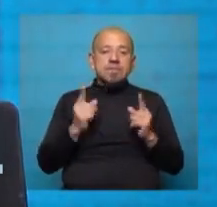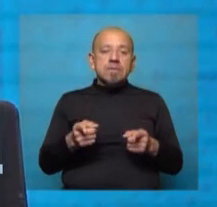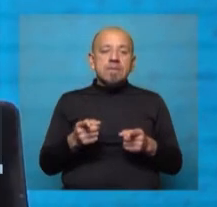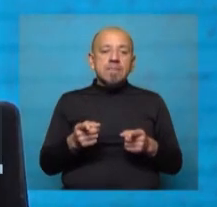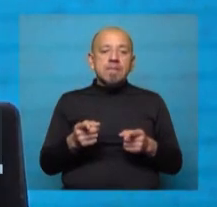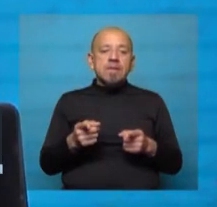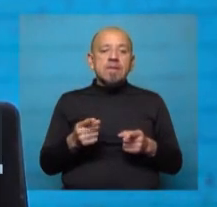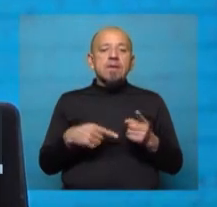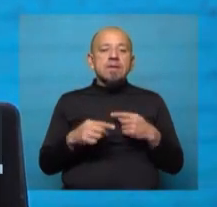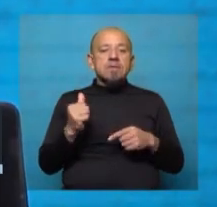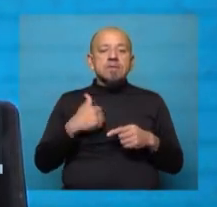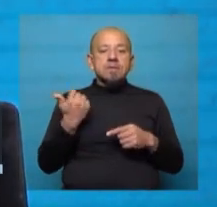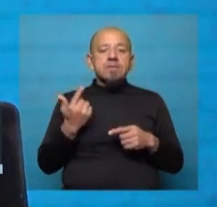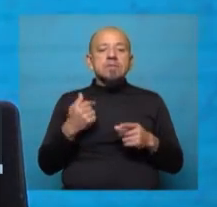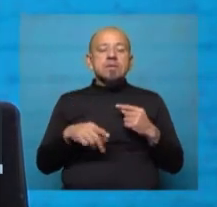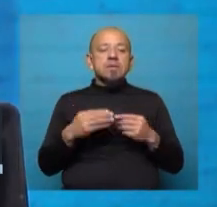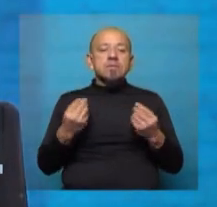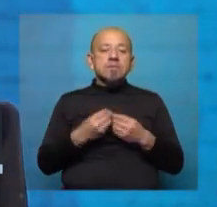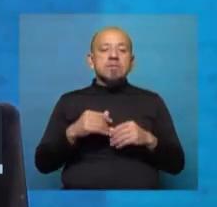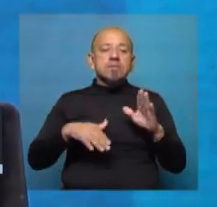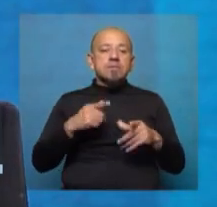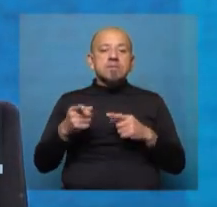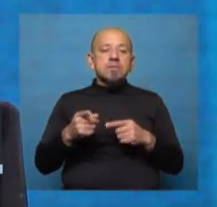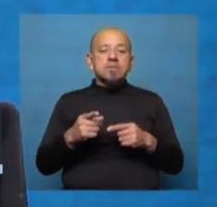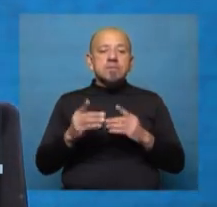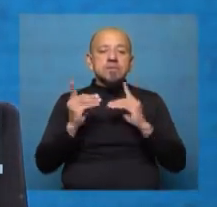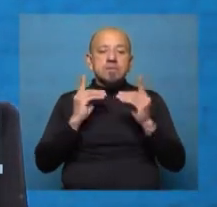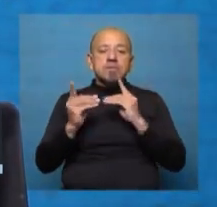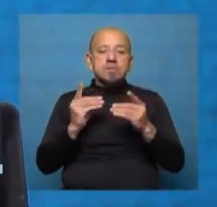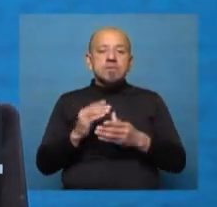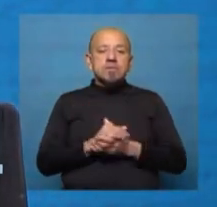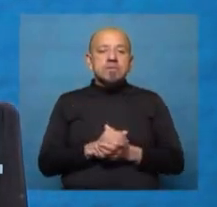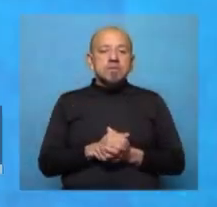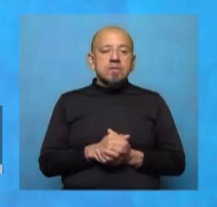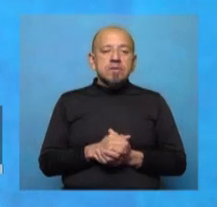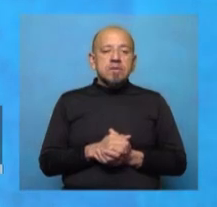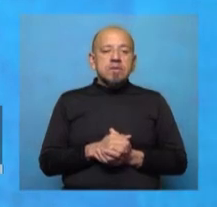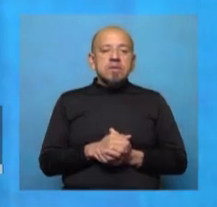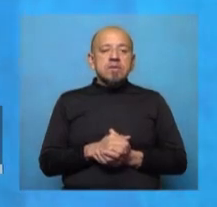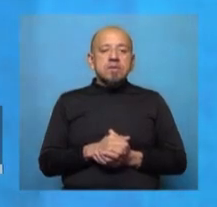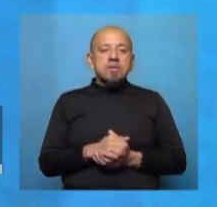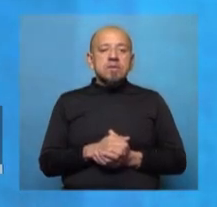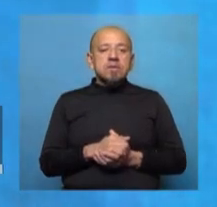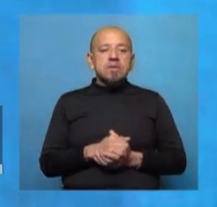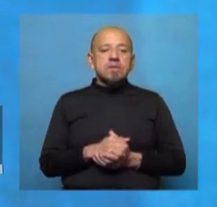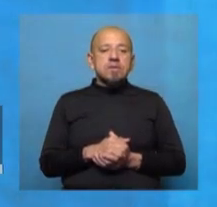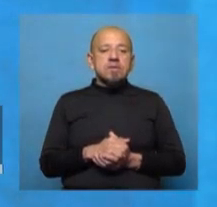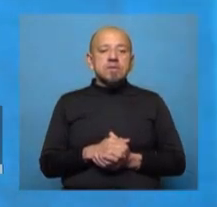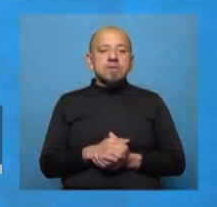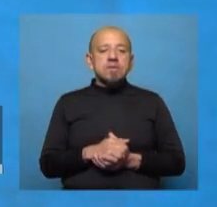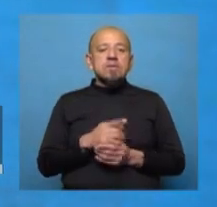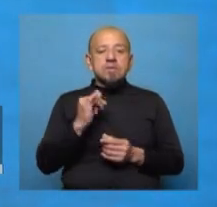se recurre a eso como para muchas veces poder entablar determinados diálogos y conversaciones no bueno es sí